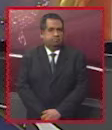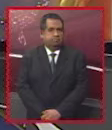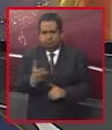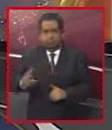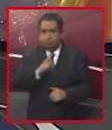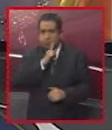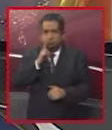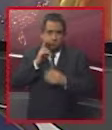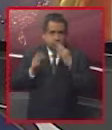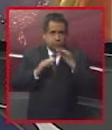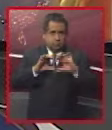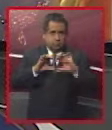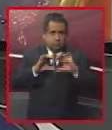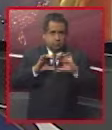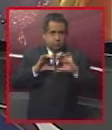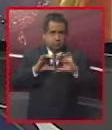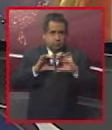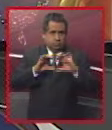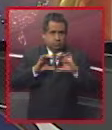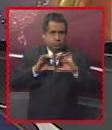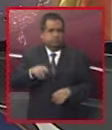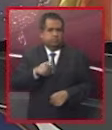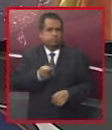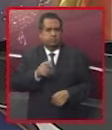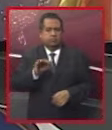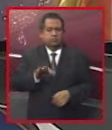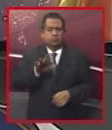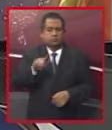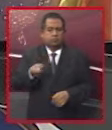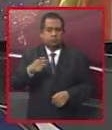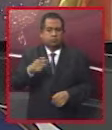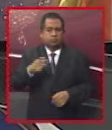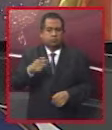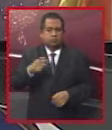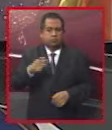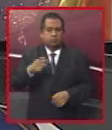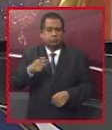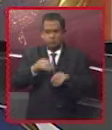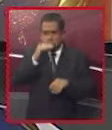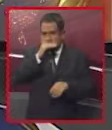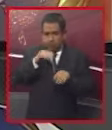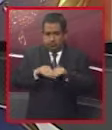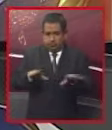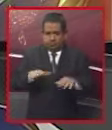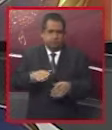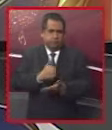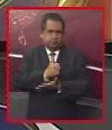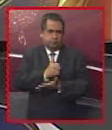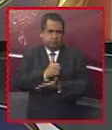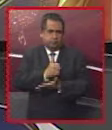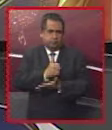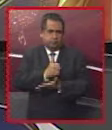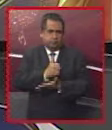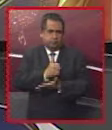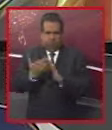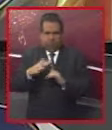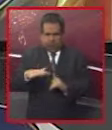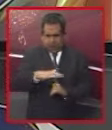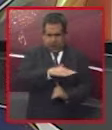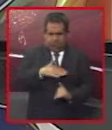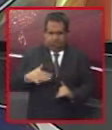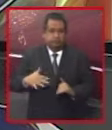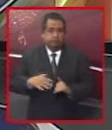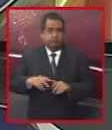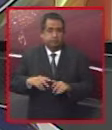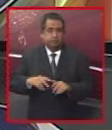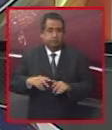Aquí noticias del Congreso, transmitiendo en el canal 45.1 Televisión Digital Terrestre en el Valle de México y área metropolitana, en